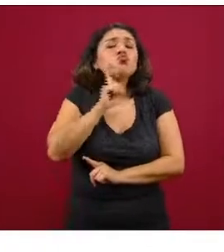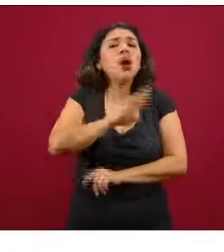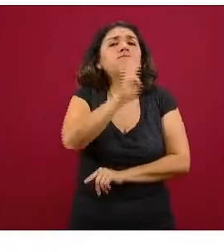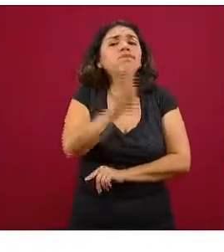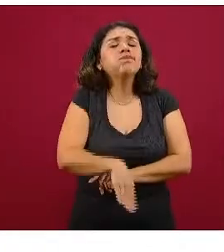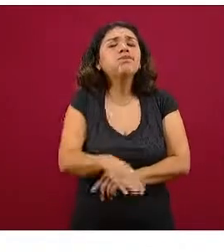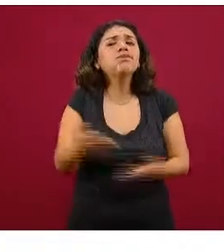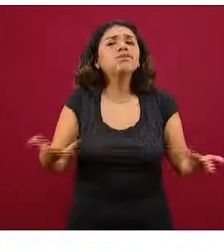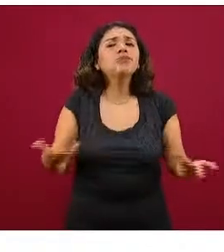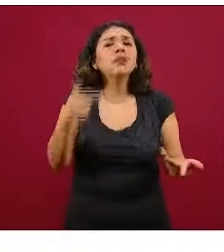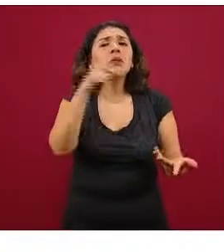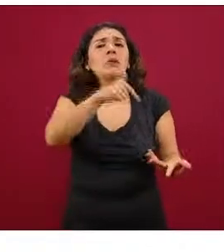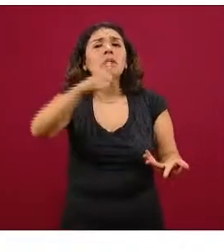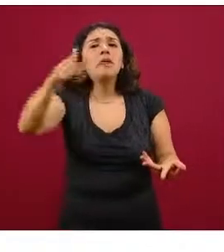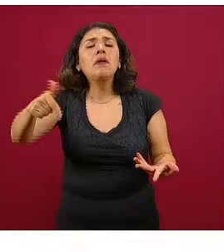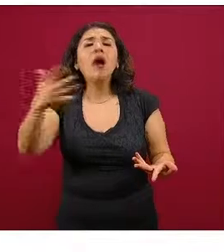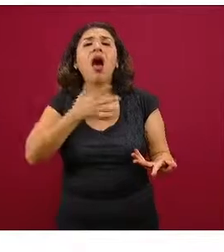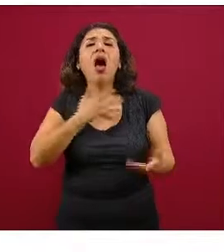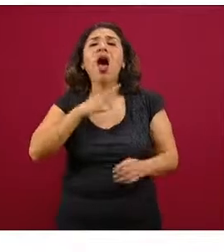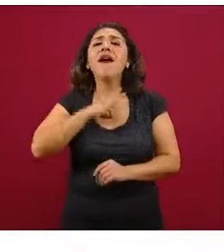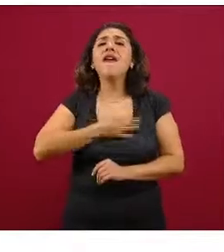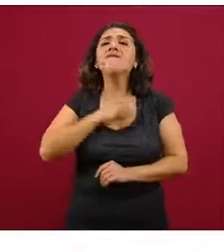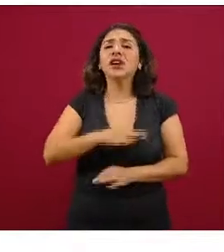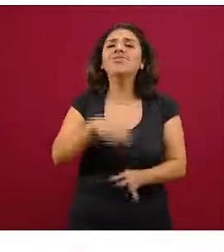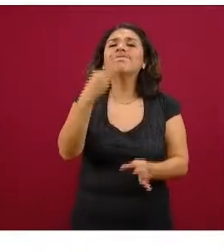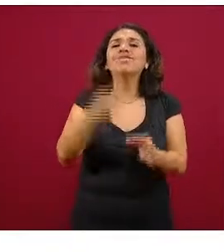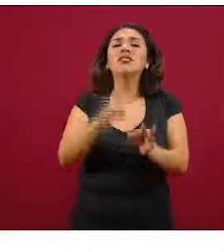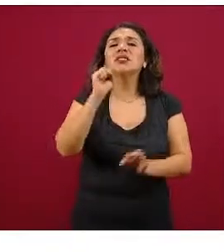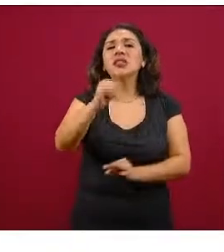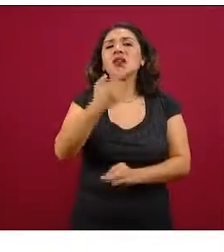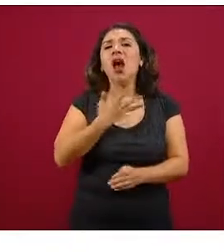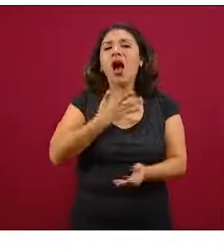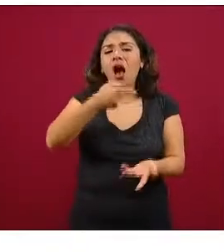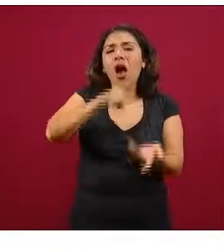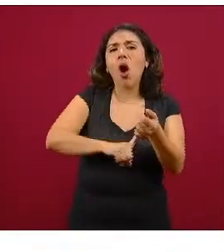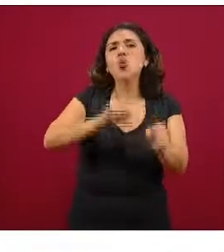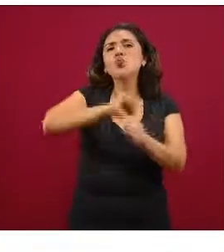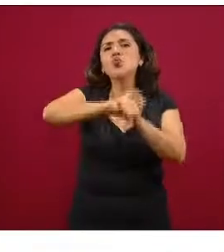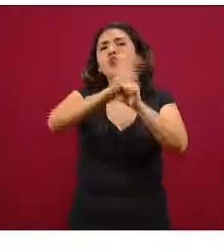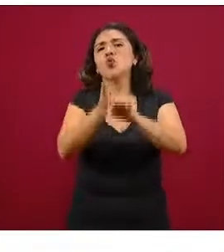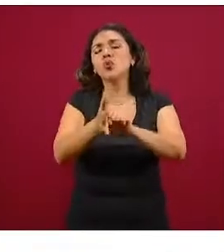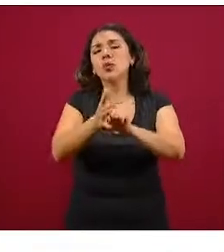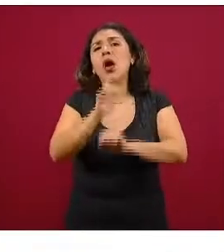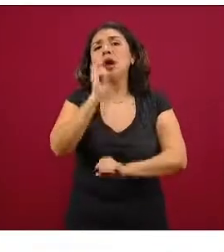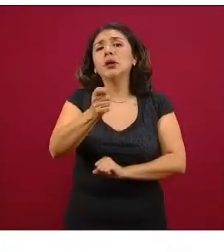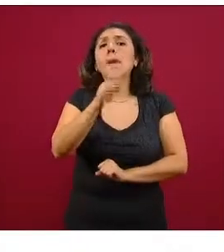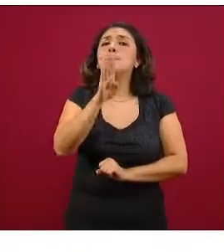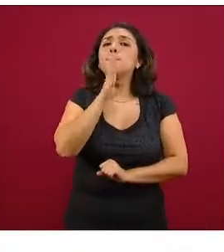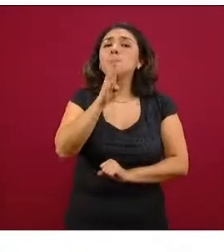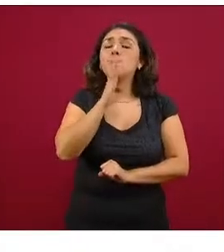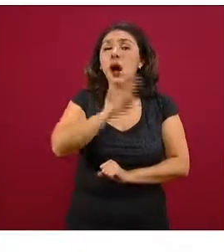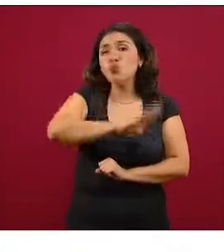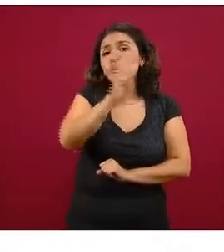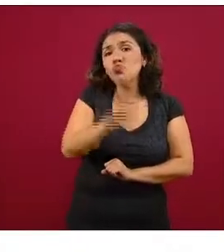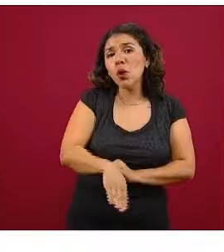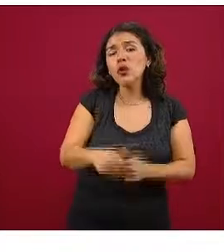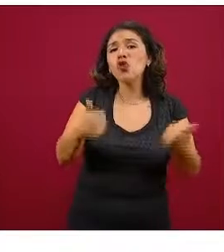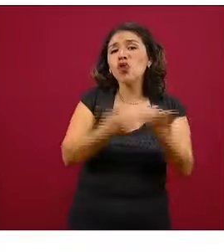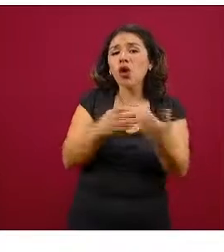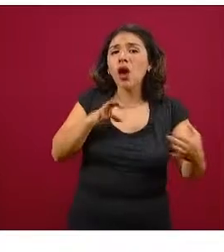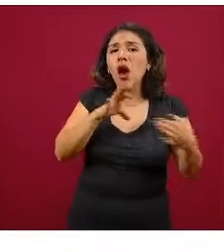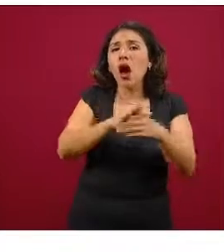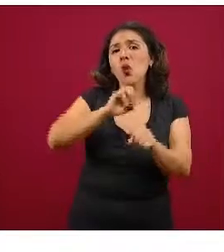una infección confirmada por COVID se registran como muertes maternas asociadas a coronavirus.